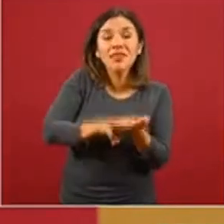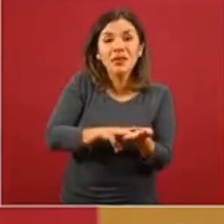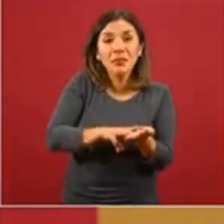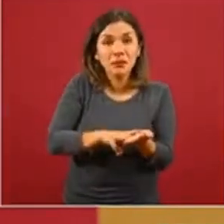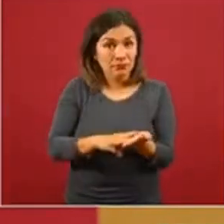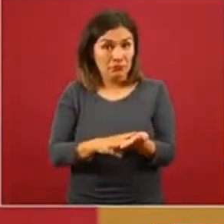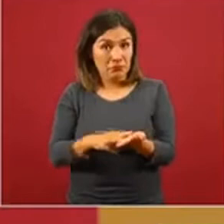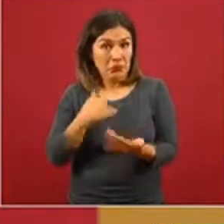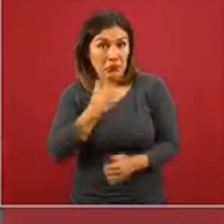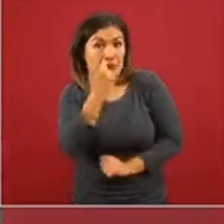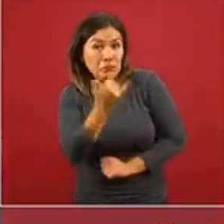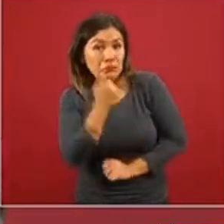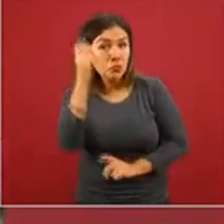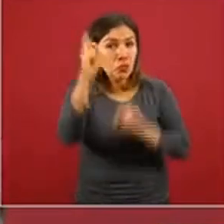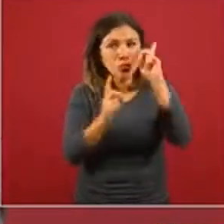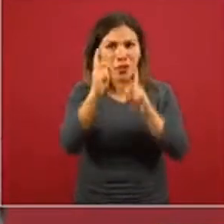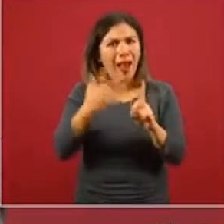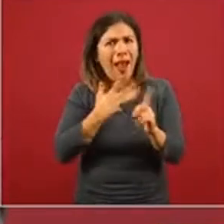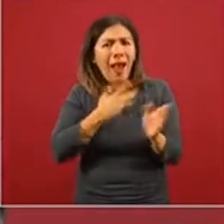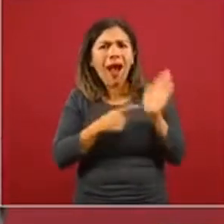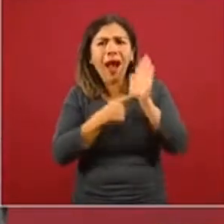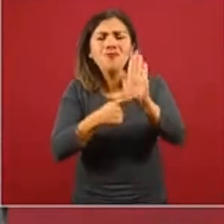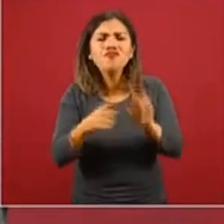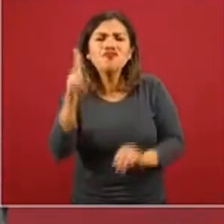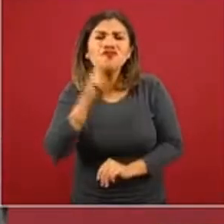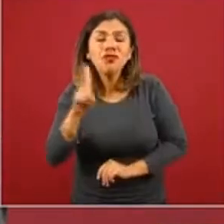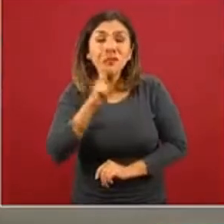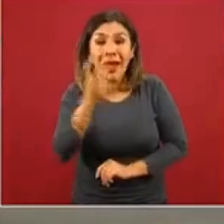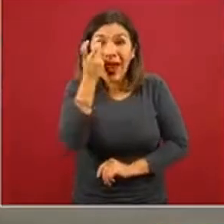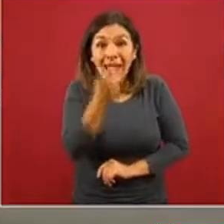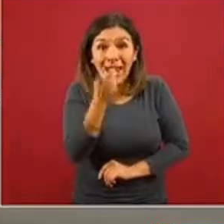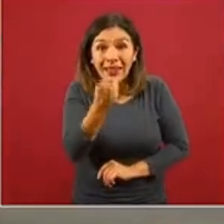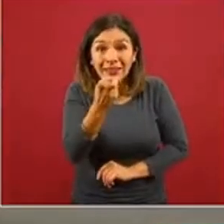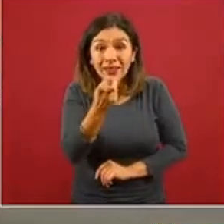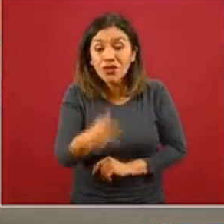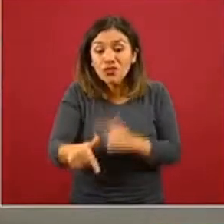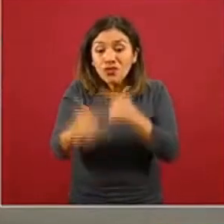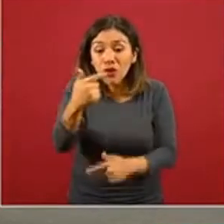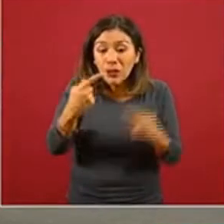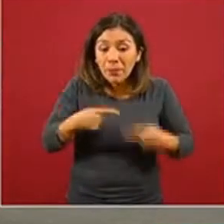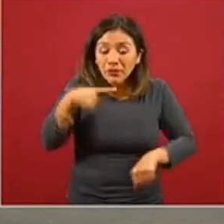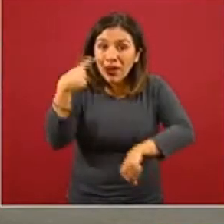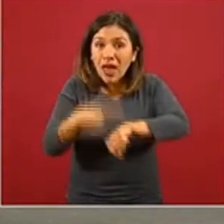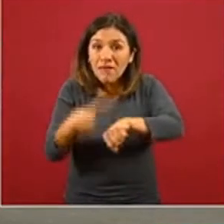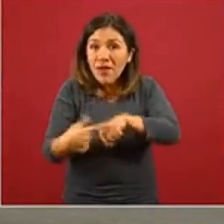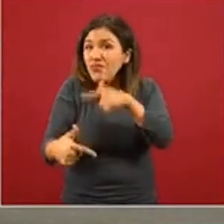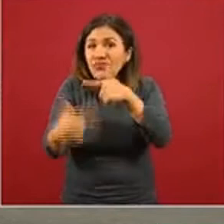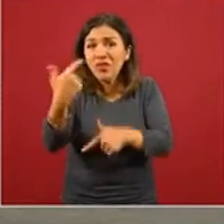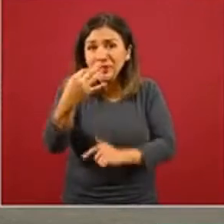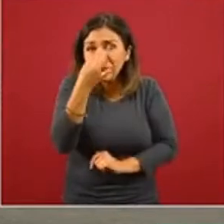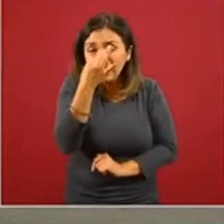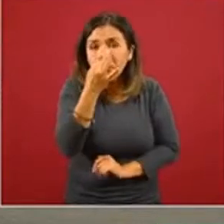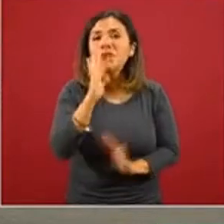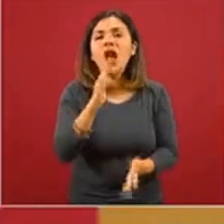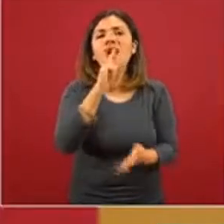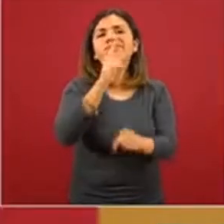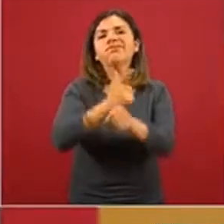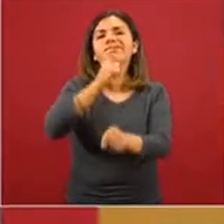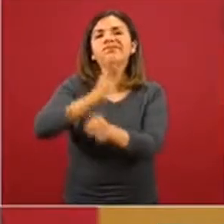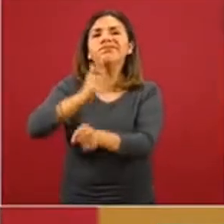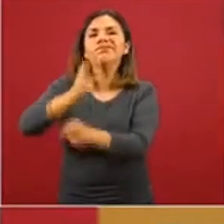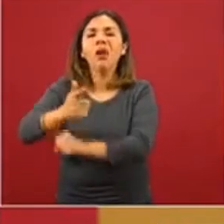Y no es una especulación, tenemos la evidencia. Y en ese momento, con tan solo 12 casos, ya habíamos